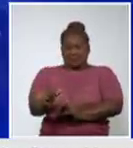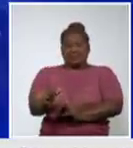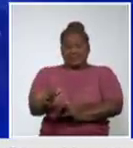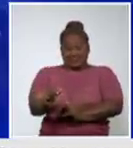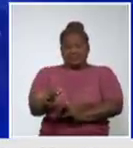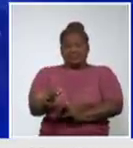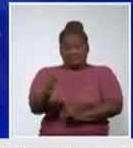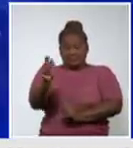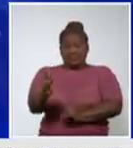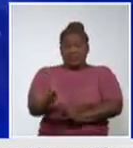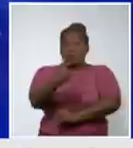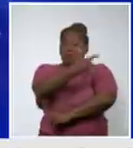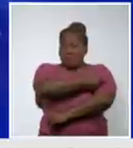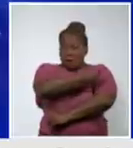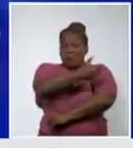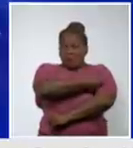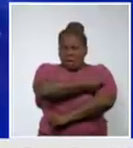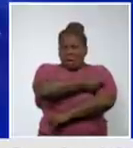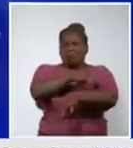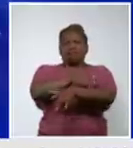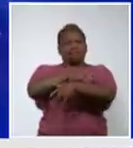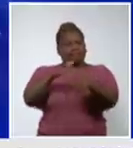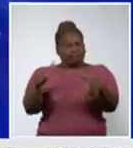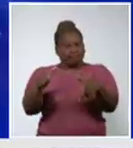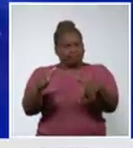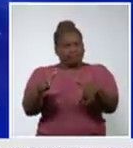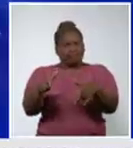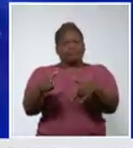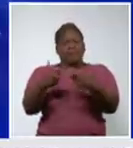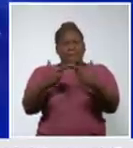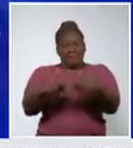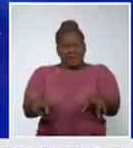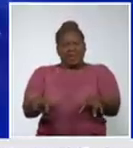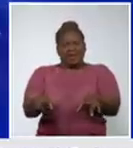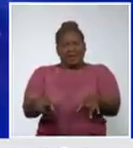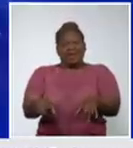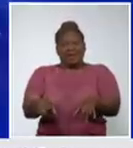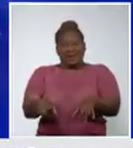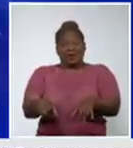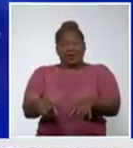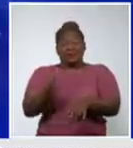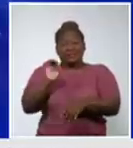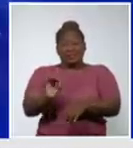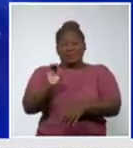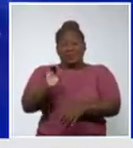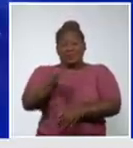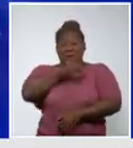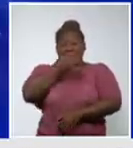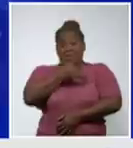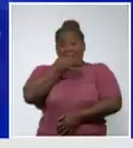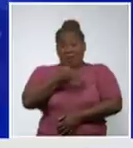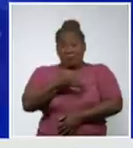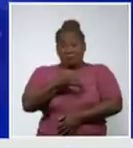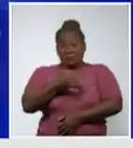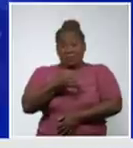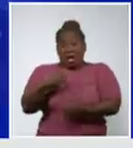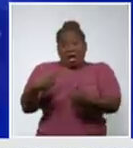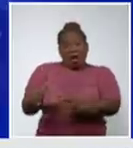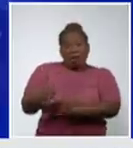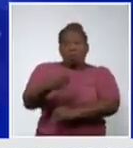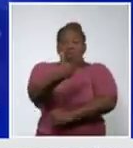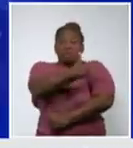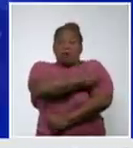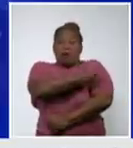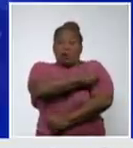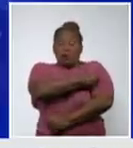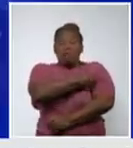personas vacunadas, pero indiscutiblemente, que es lo que siempre insistimos, ¿no? Aún con la vacuna, queda un periodo